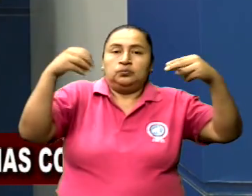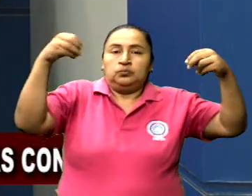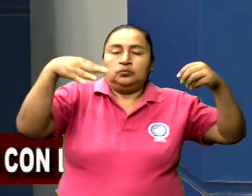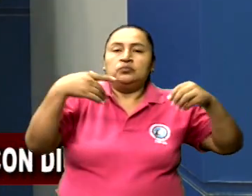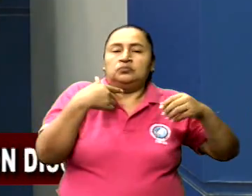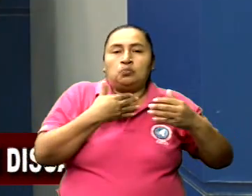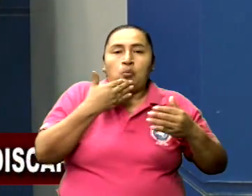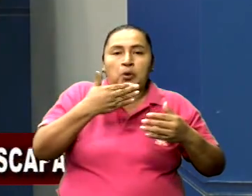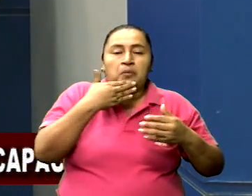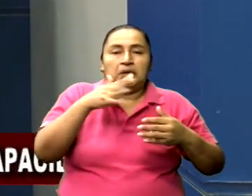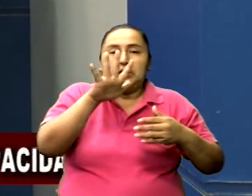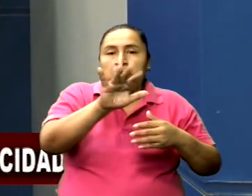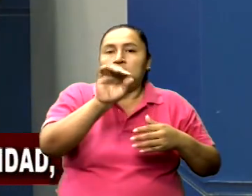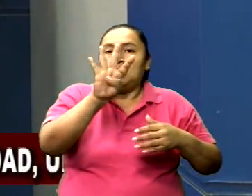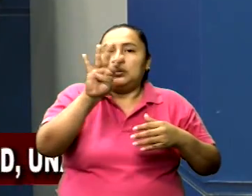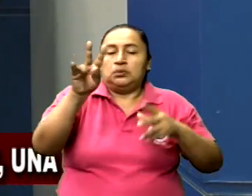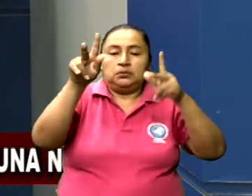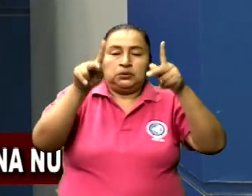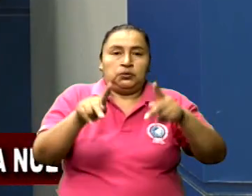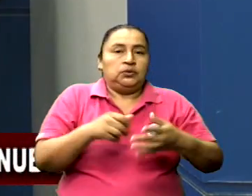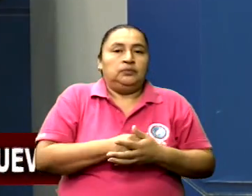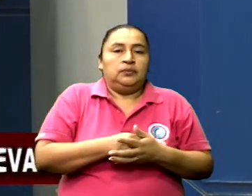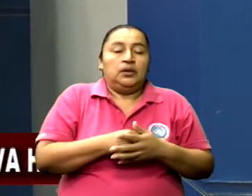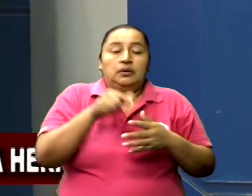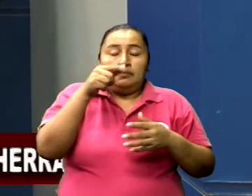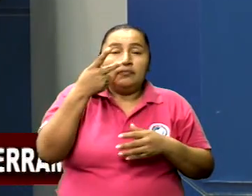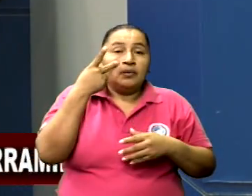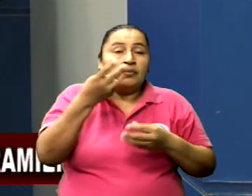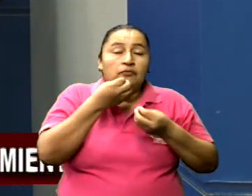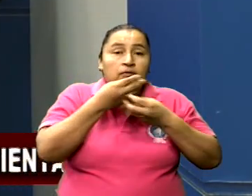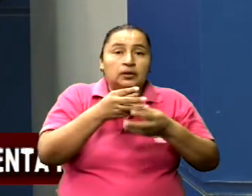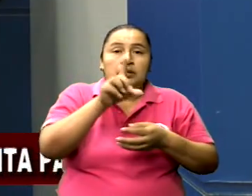a 544 pobladores. En el siguiente